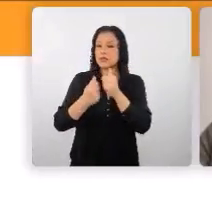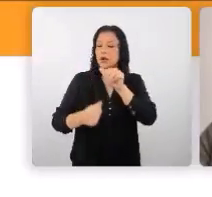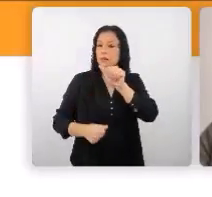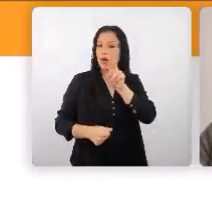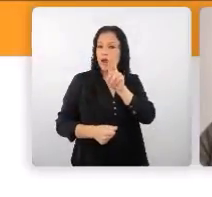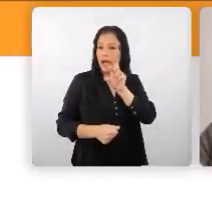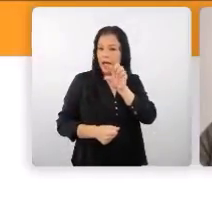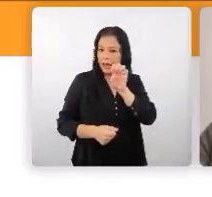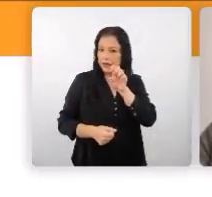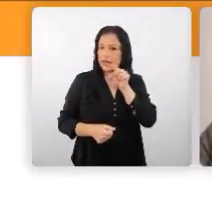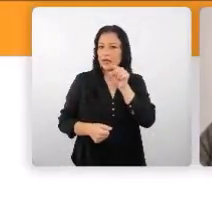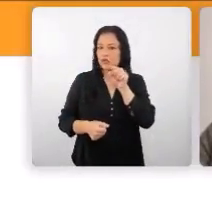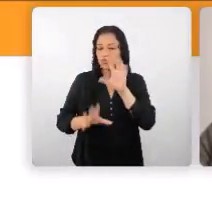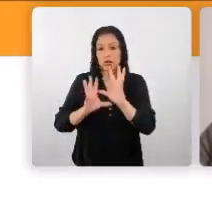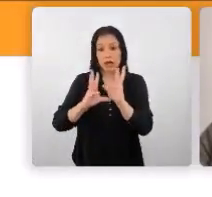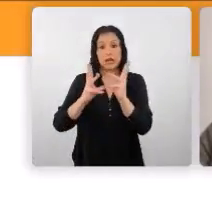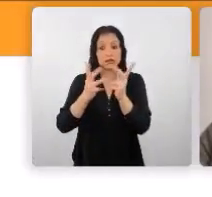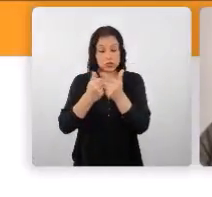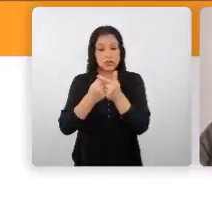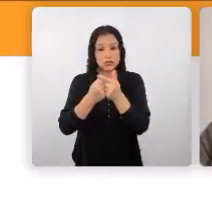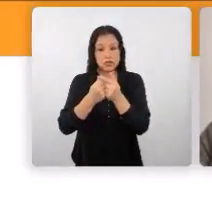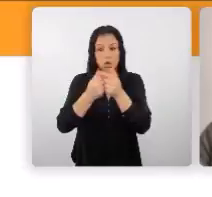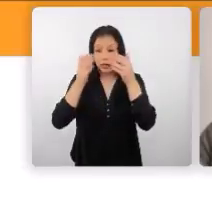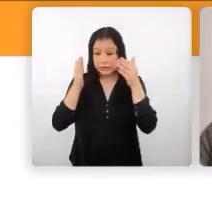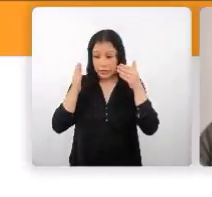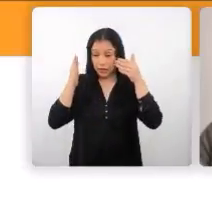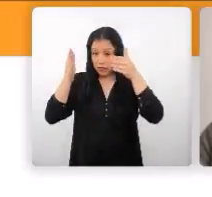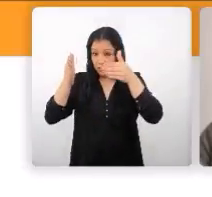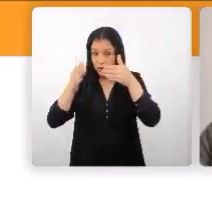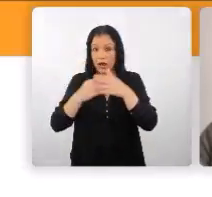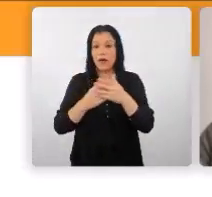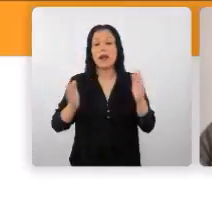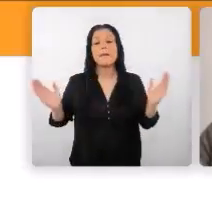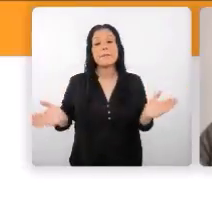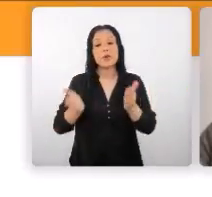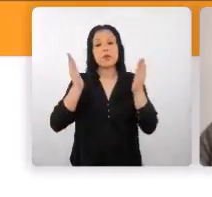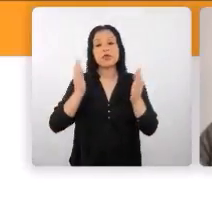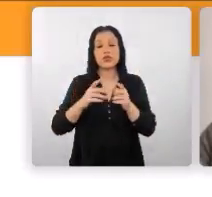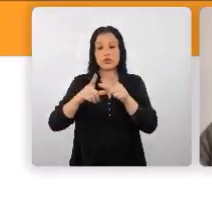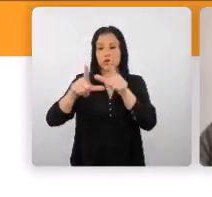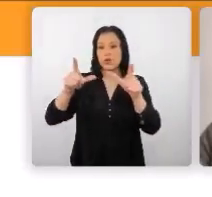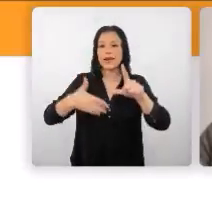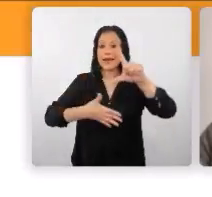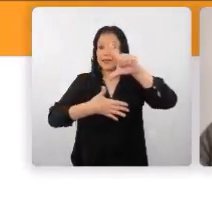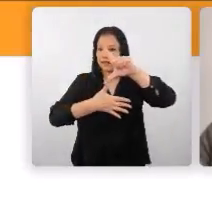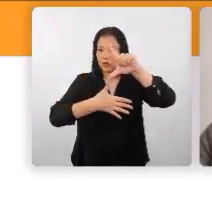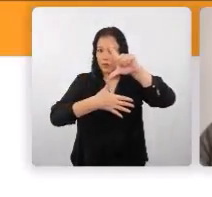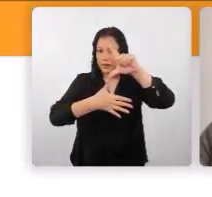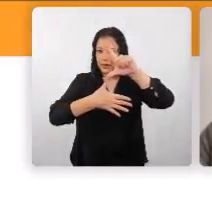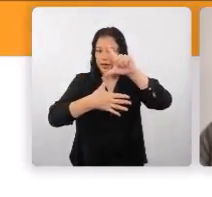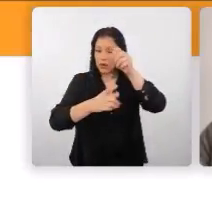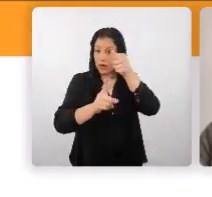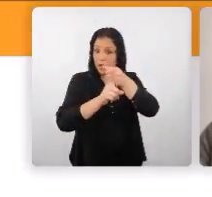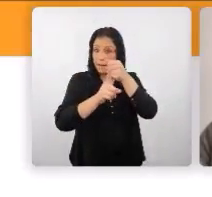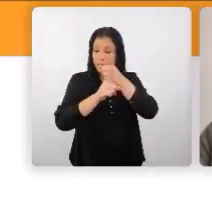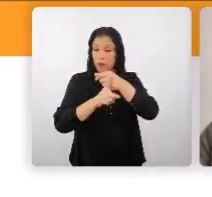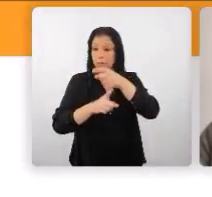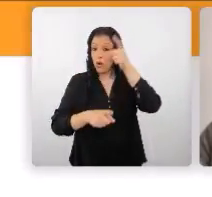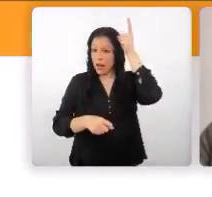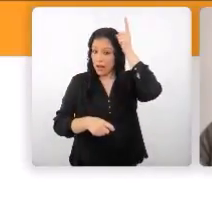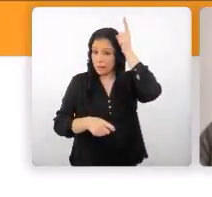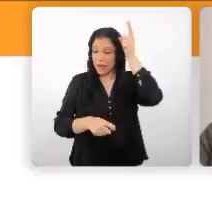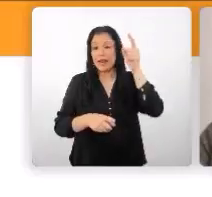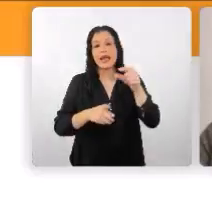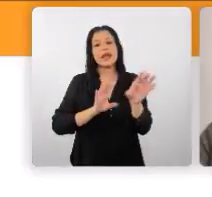ARGE, que es una asociación destinada a la promoción de los destinos latinoamericanos en Alemania y que